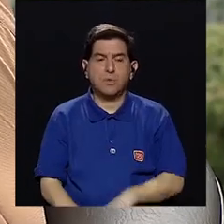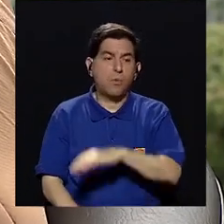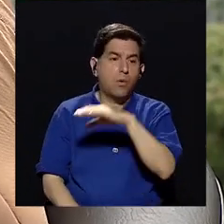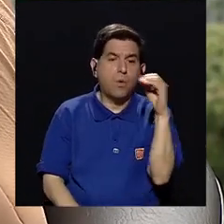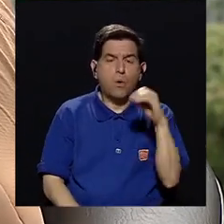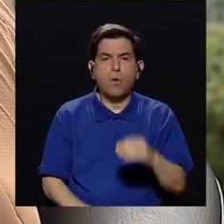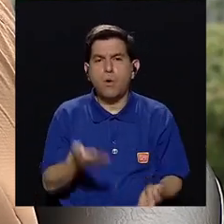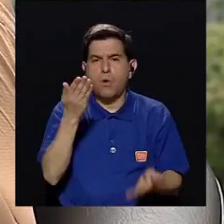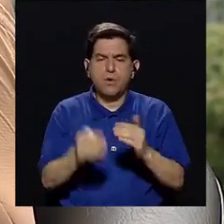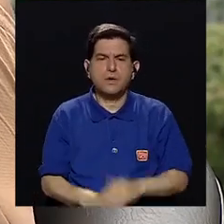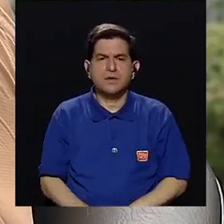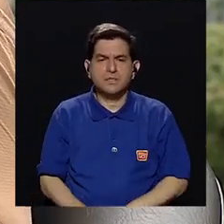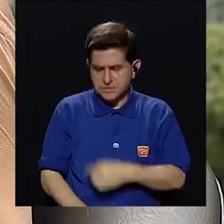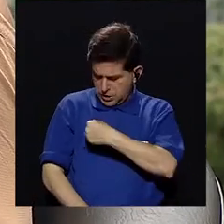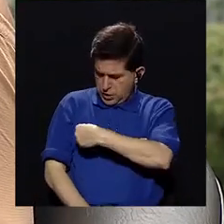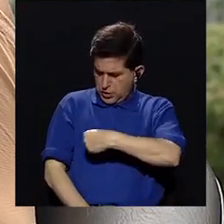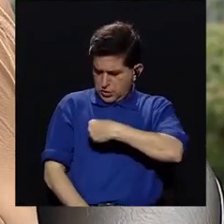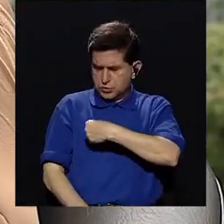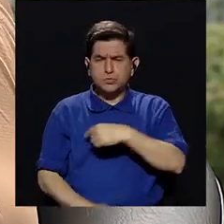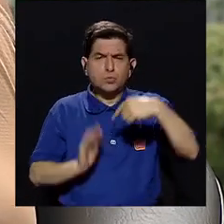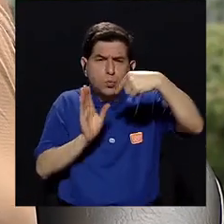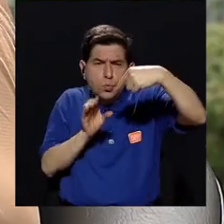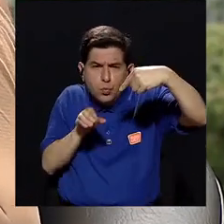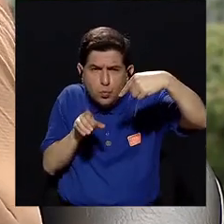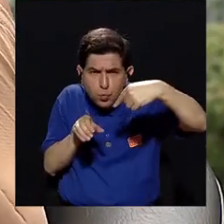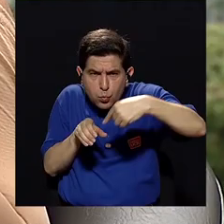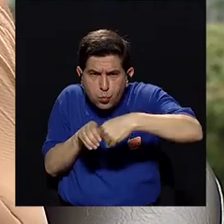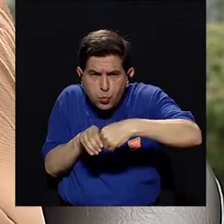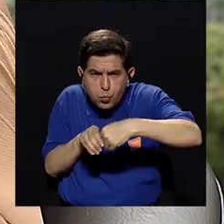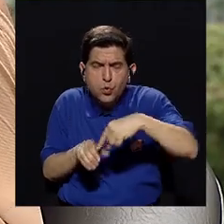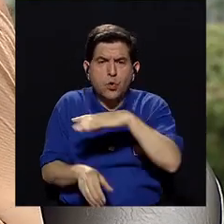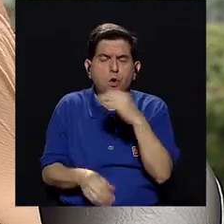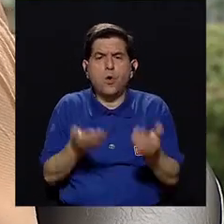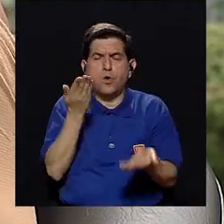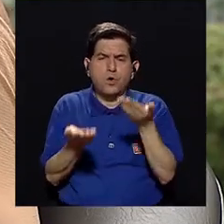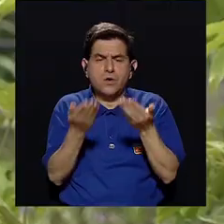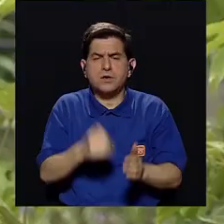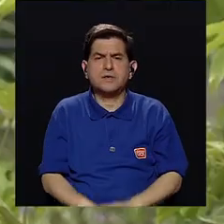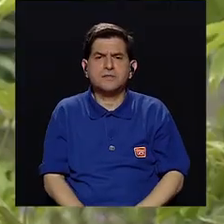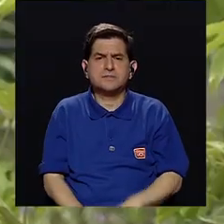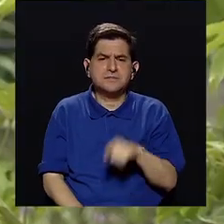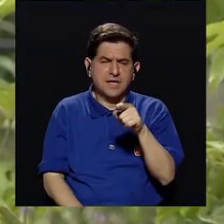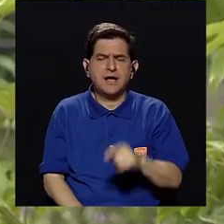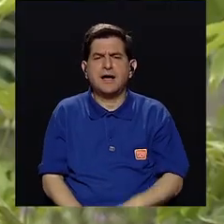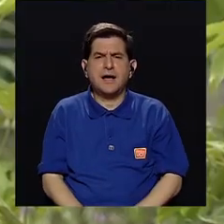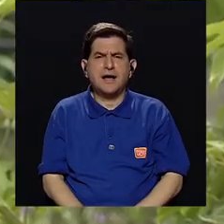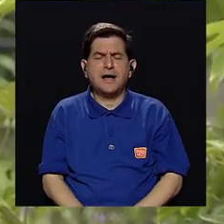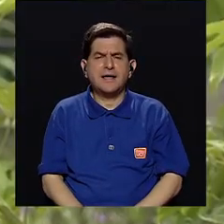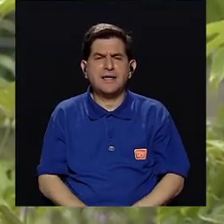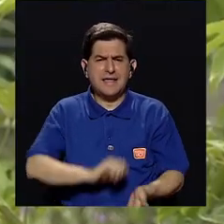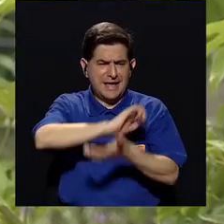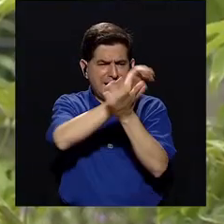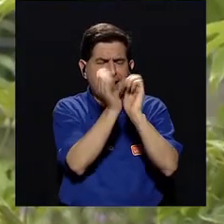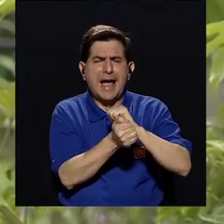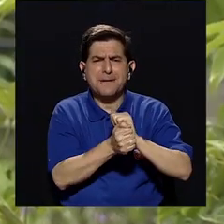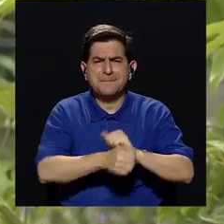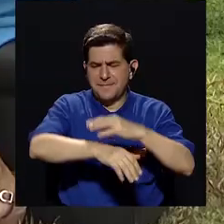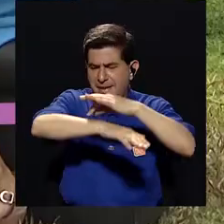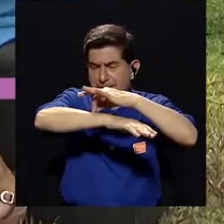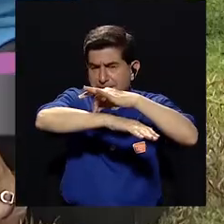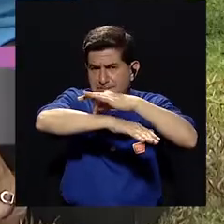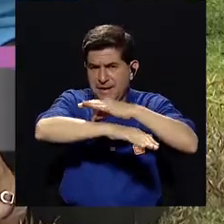o cuando el peso no está hundido cuando hay cambio de naranjas y un cambio en la